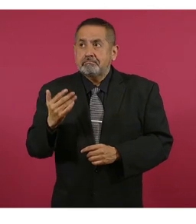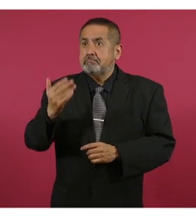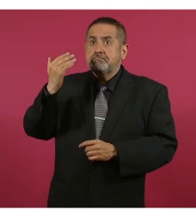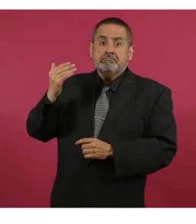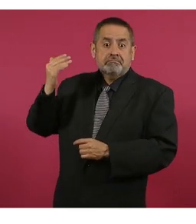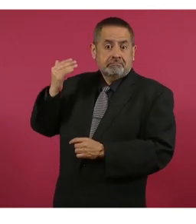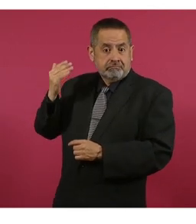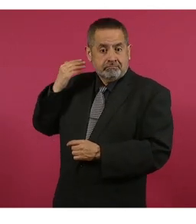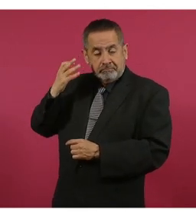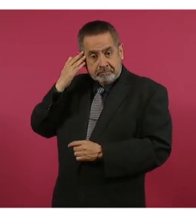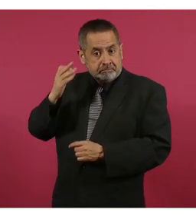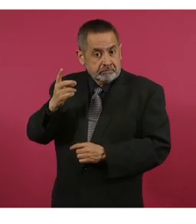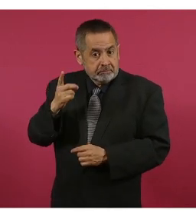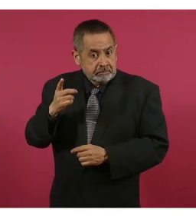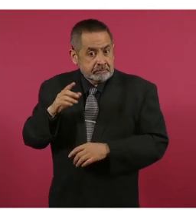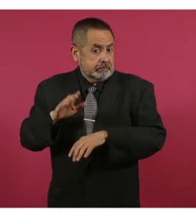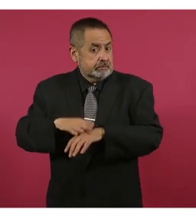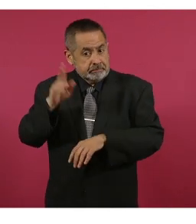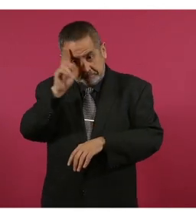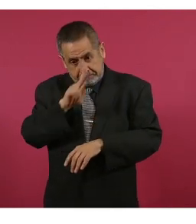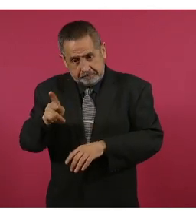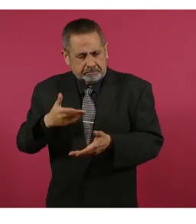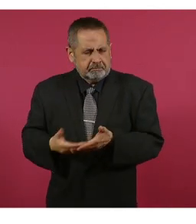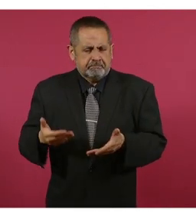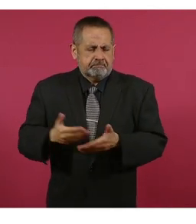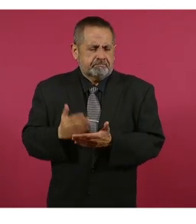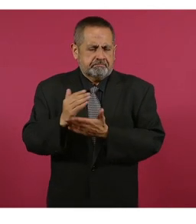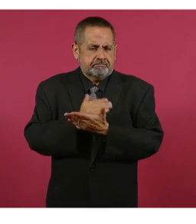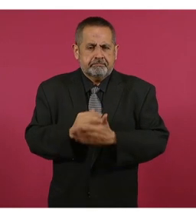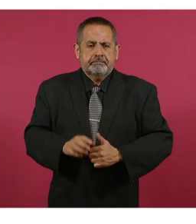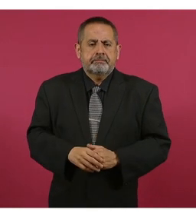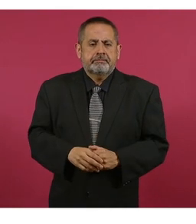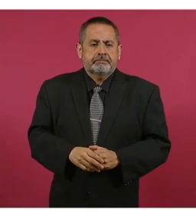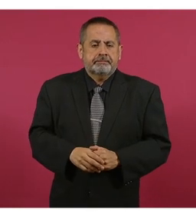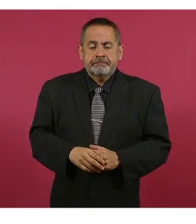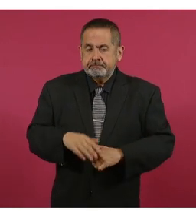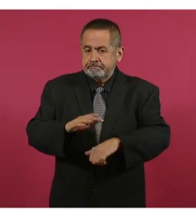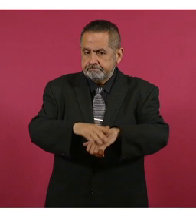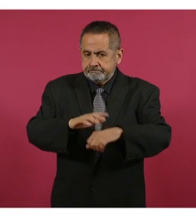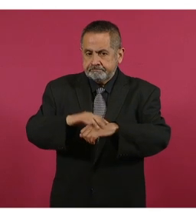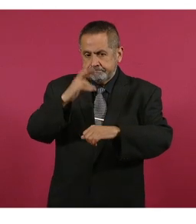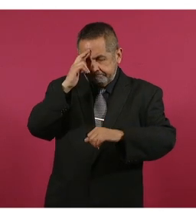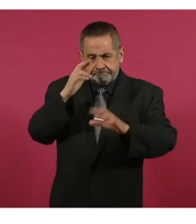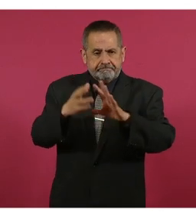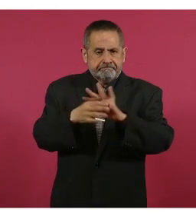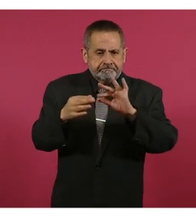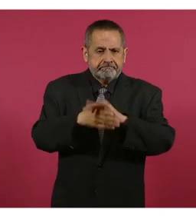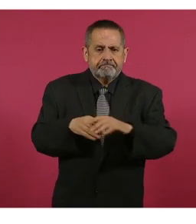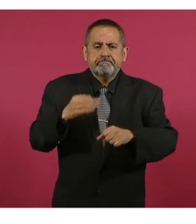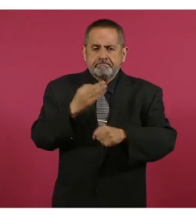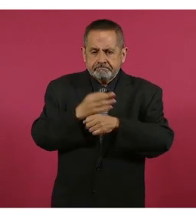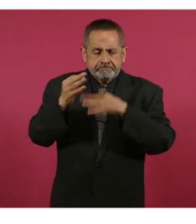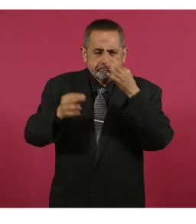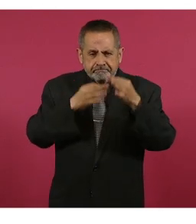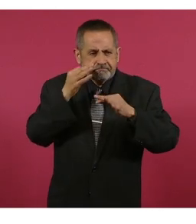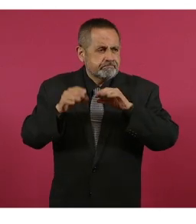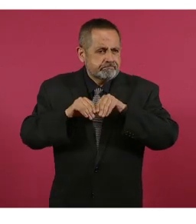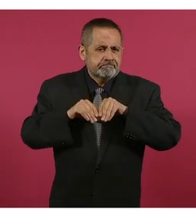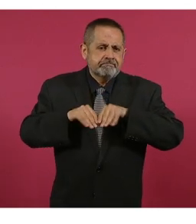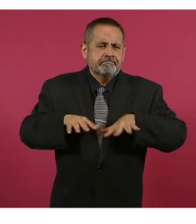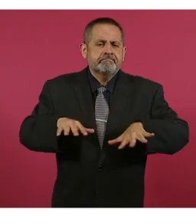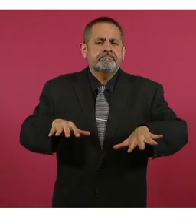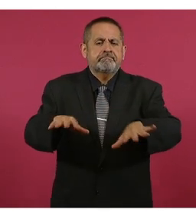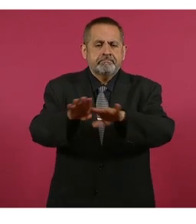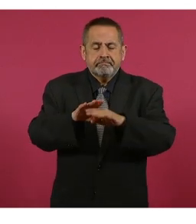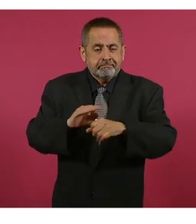pasados tuvimos. La siguiente. Y solamente recordar, sí, en efecto, hay una circulación que va incrementando